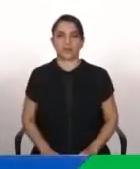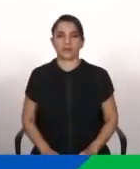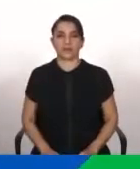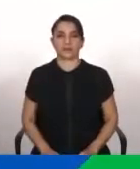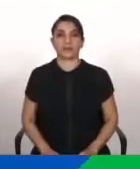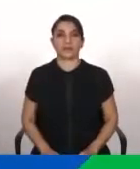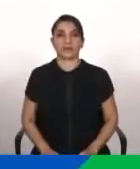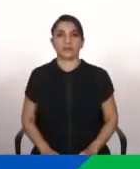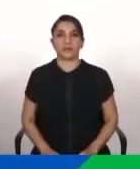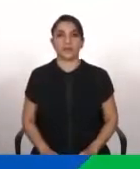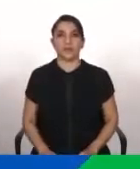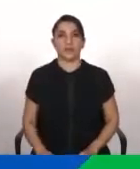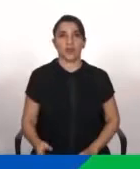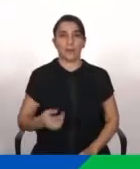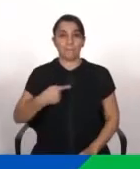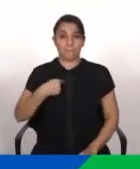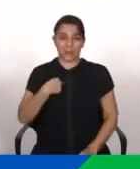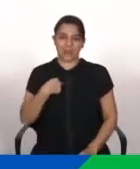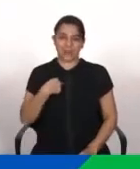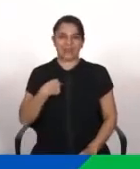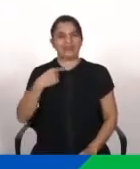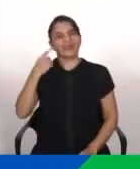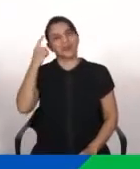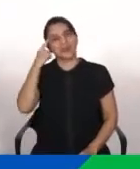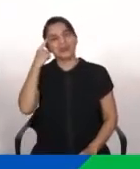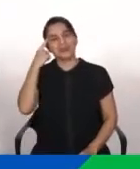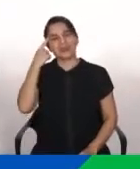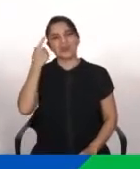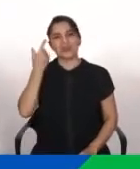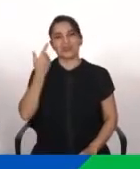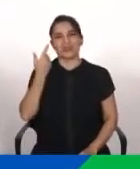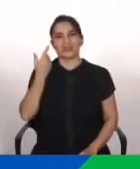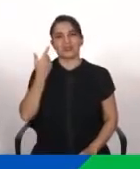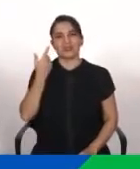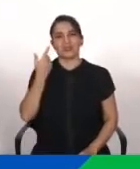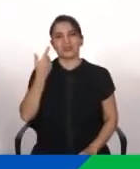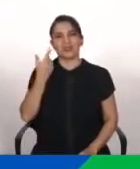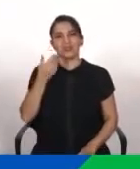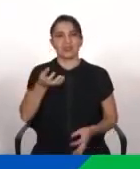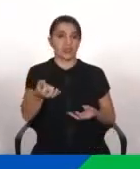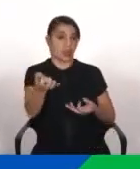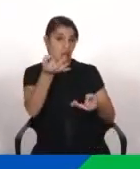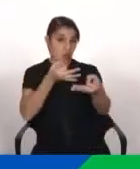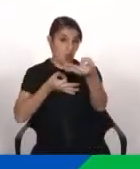En mi caso, yo creo que muchas veces recibí comentarios